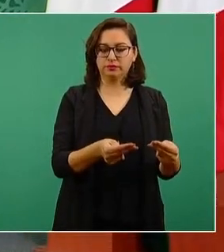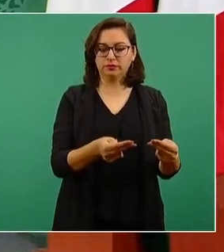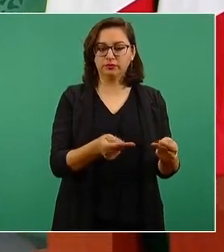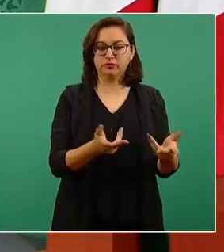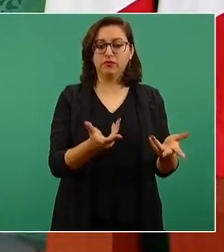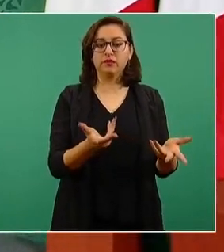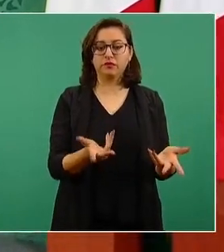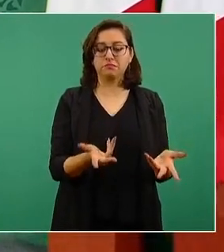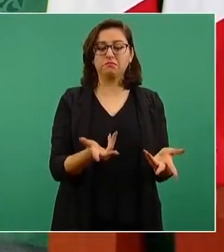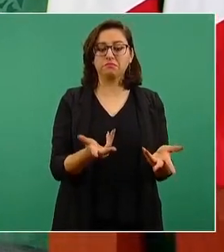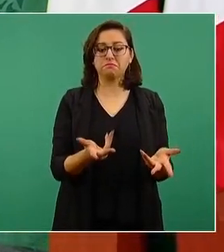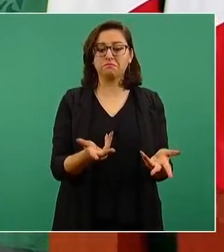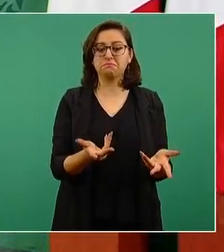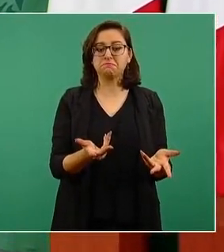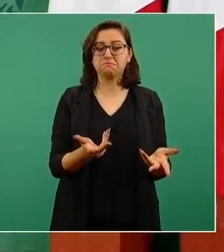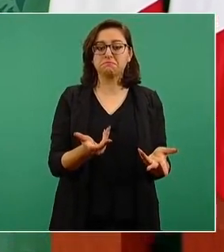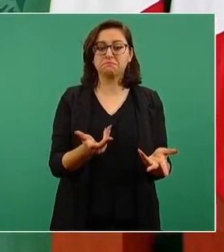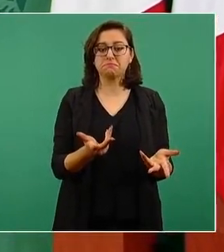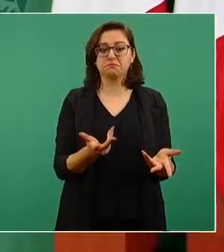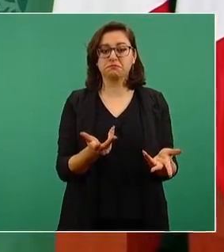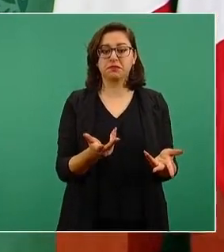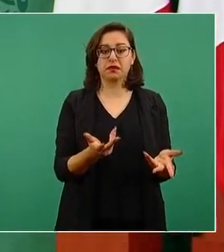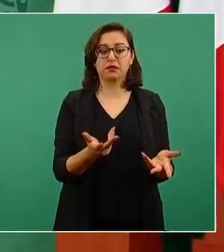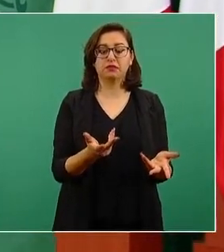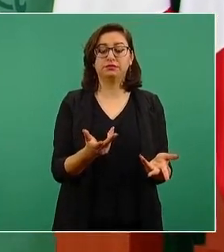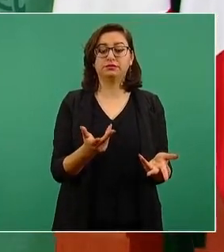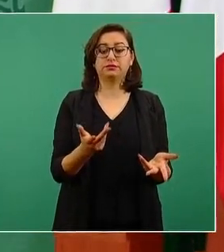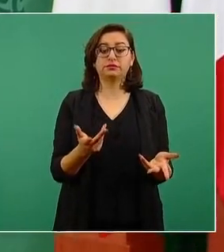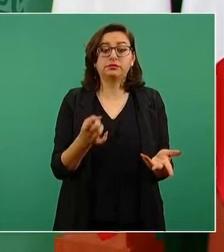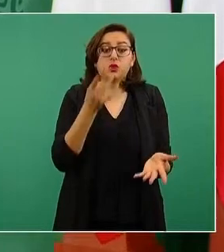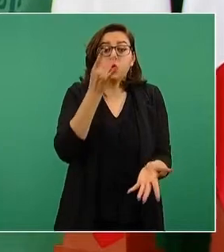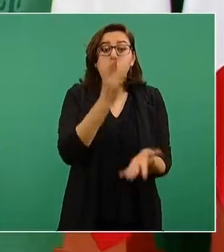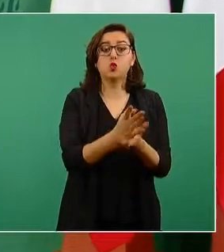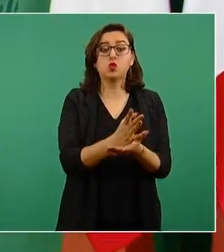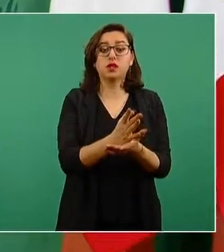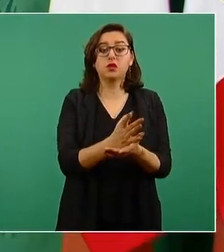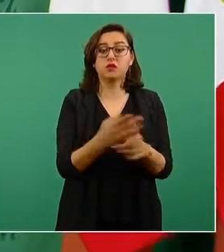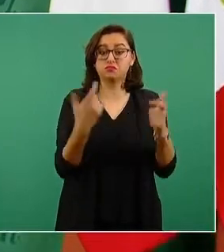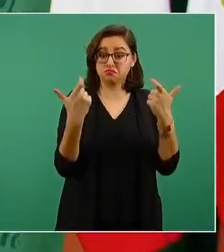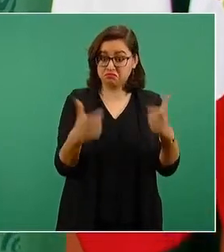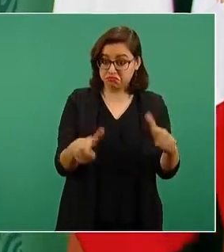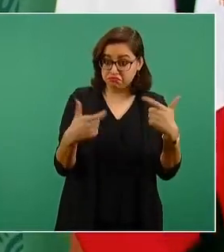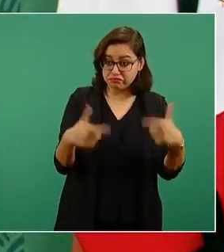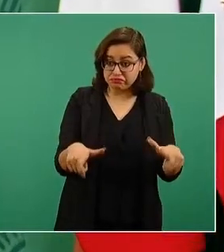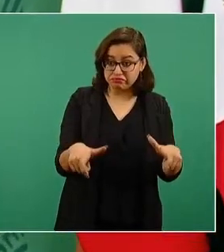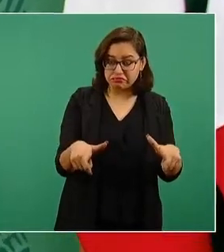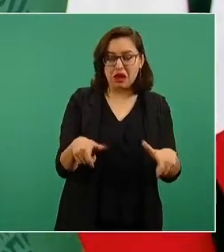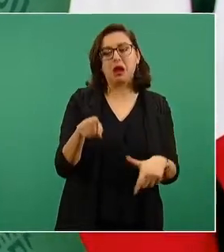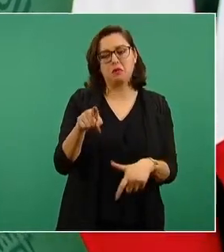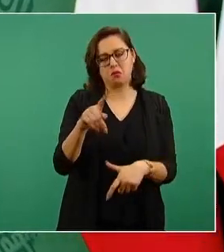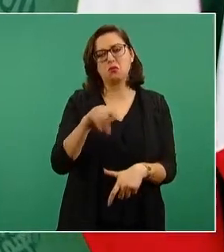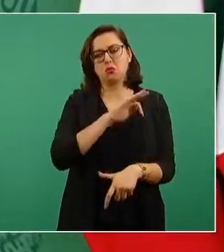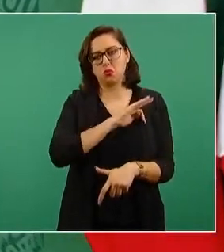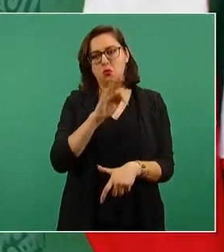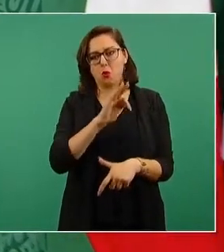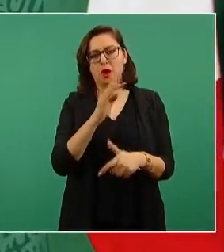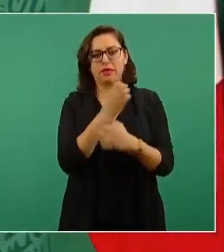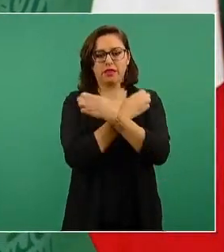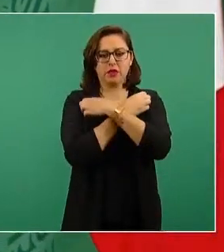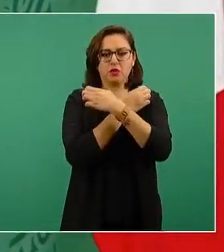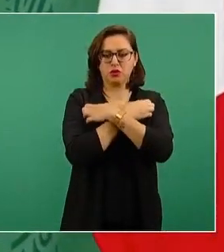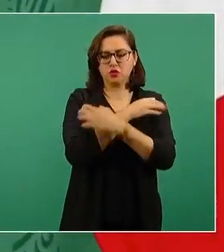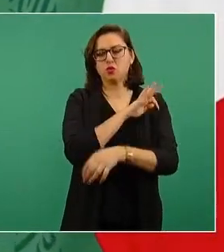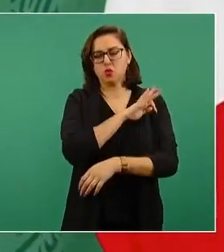para que pudiesen alcanzar la educación y la salud los que tuviesen dinero para